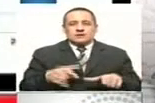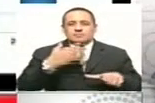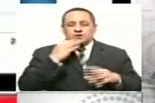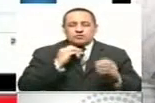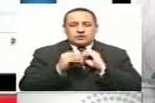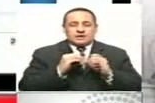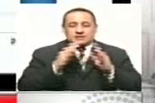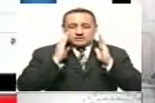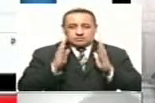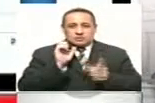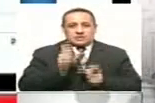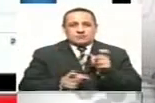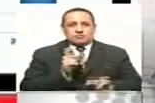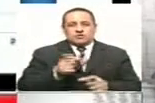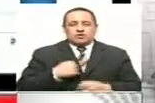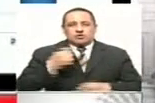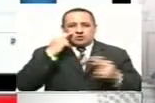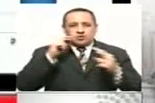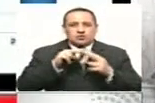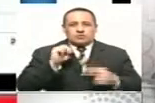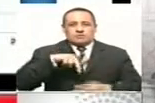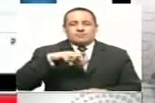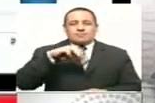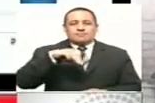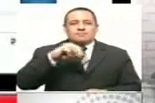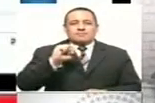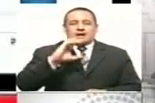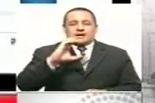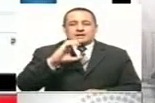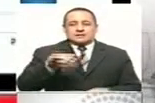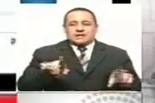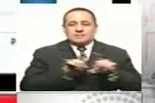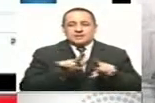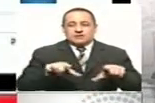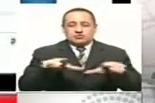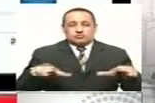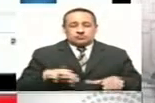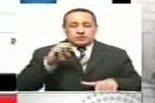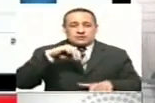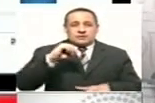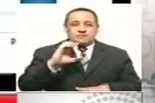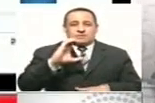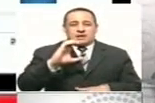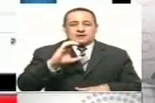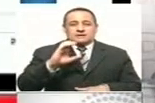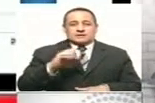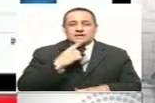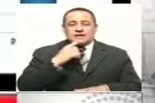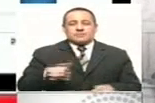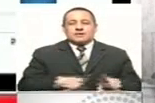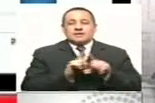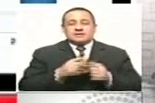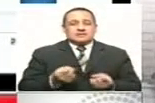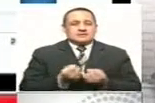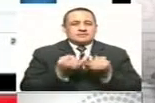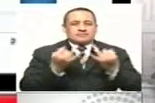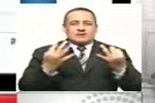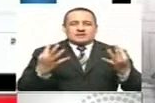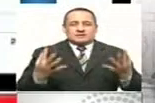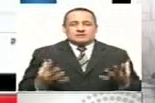al Ciudadano, los conocidos como MAC, ¿no? Estos MAC, en realidad, es una suerte